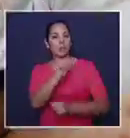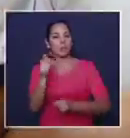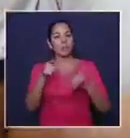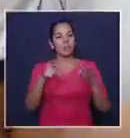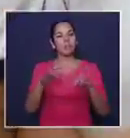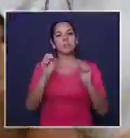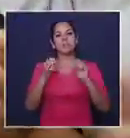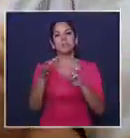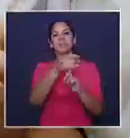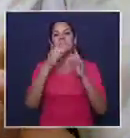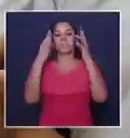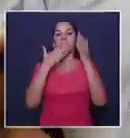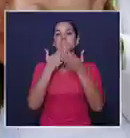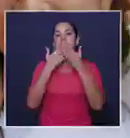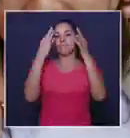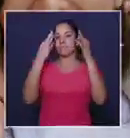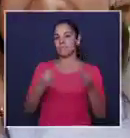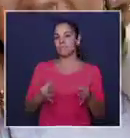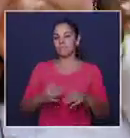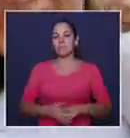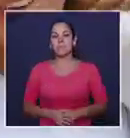decisiones. ¡Claro que sí! ¡La vida es la